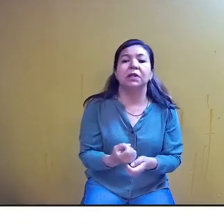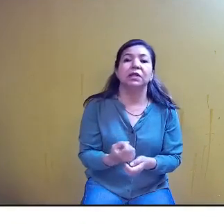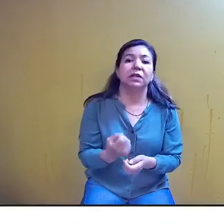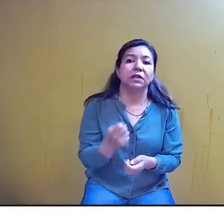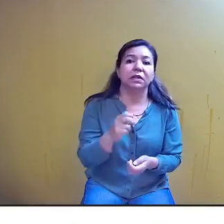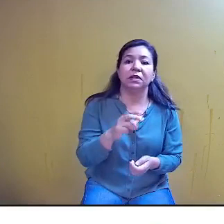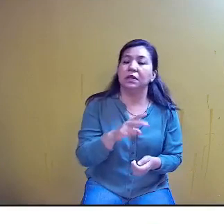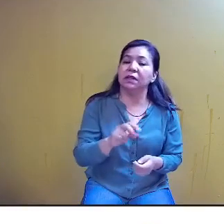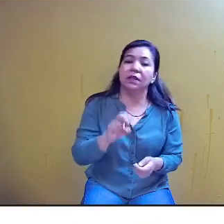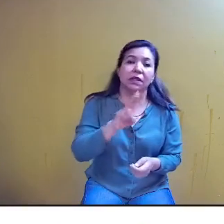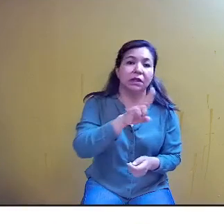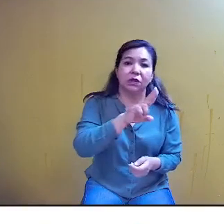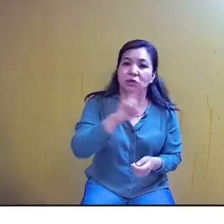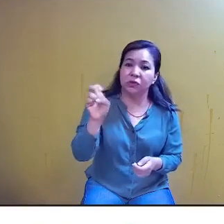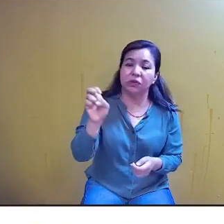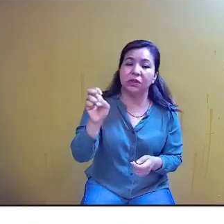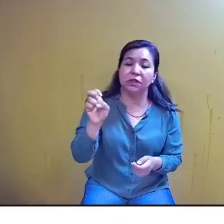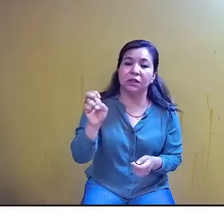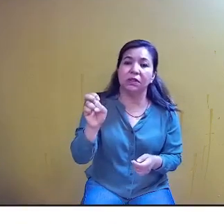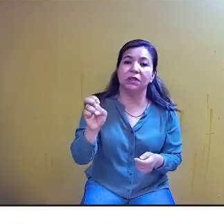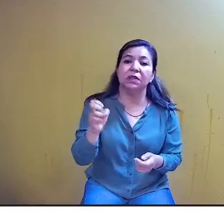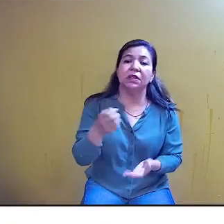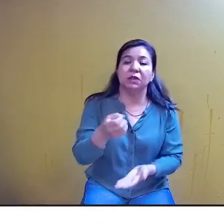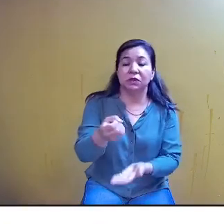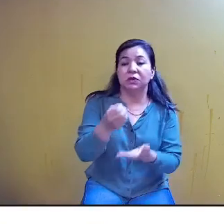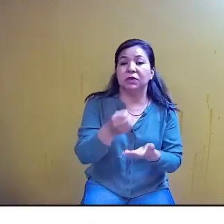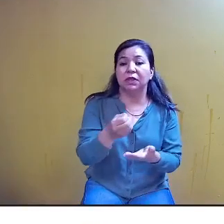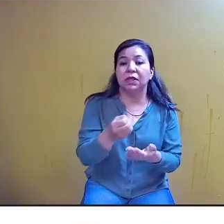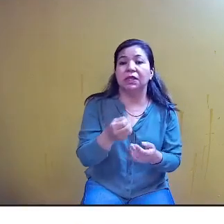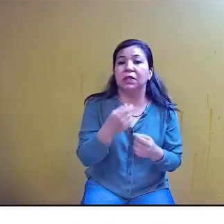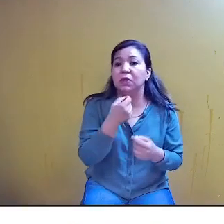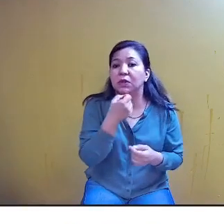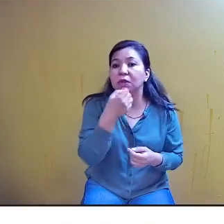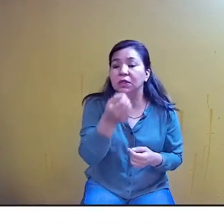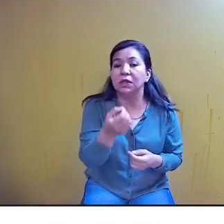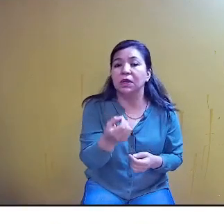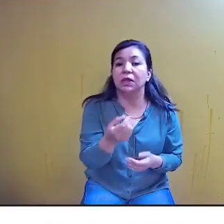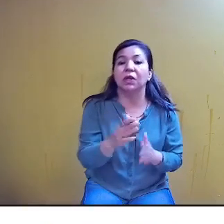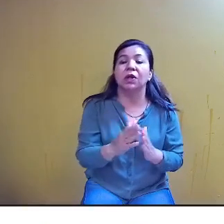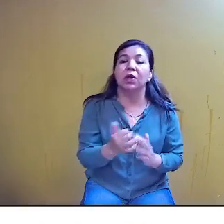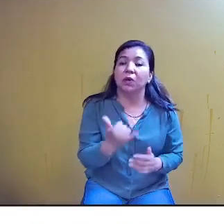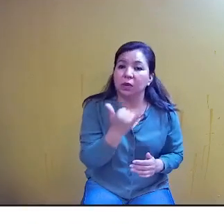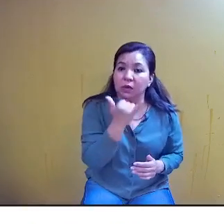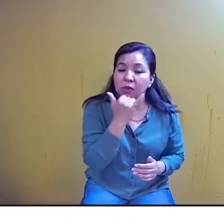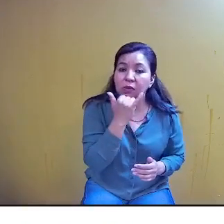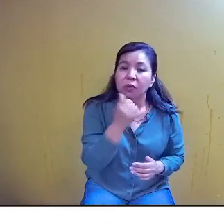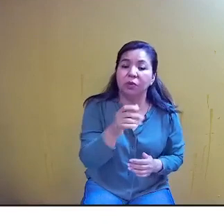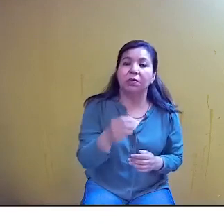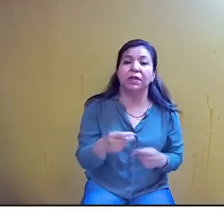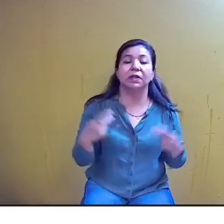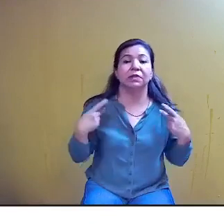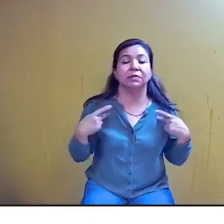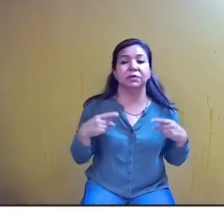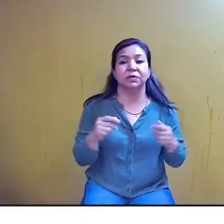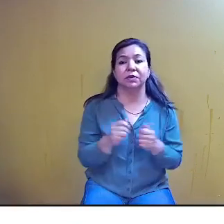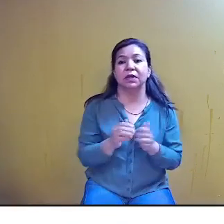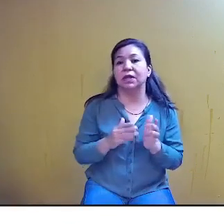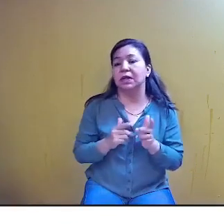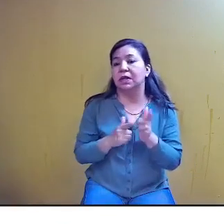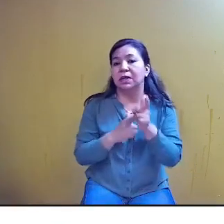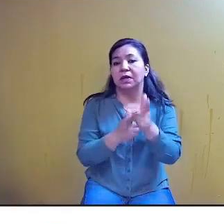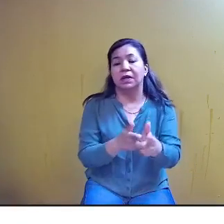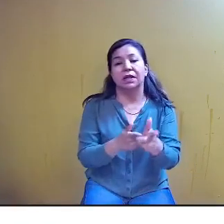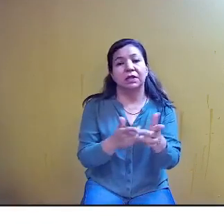una disculpa pública a la denunciante y se abstenga de realizar acciones u omisiones o conductas encaminadas a